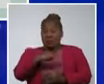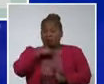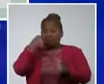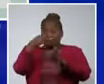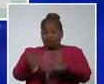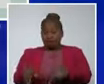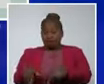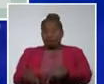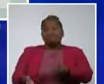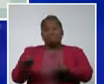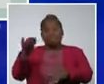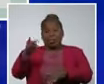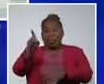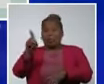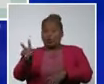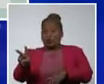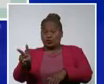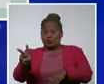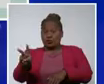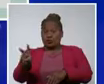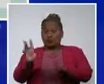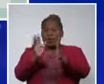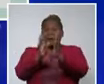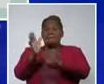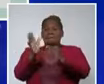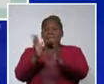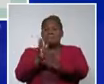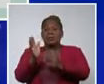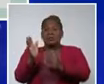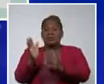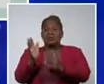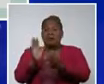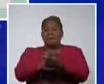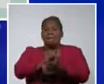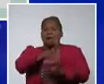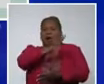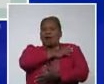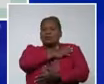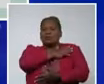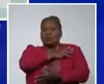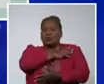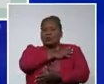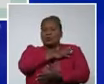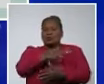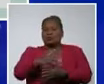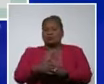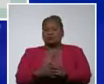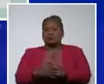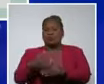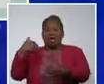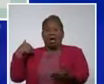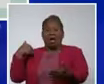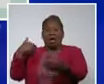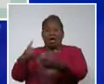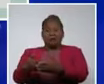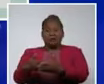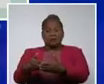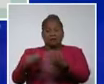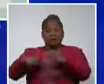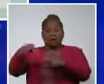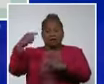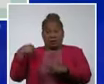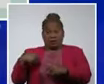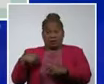12 fallecidos en el mes de marzo. Hasta el día de ayer, estamos hablando de